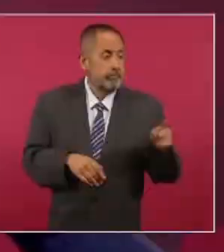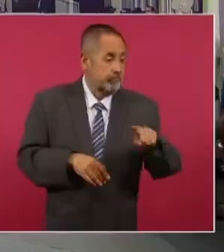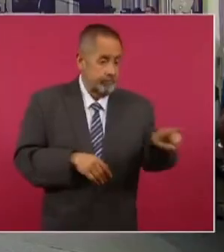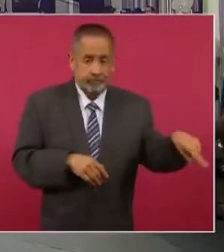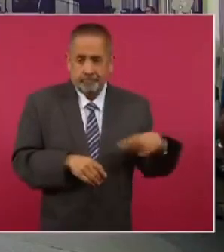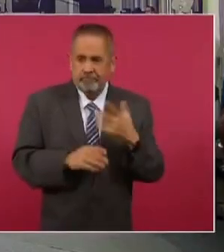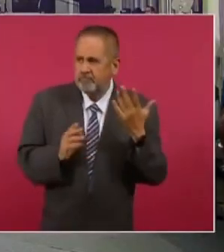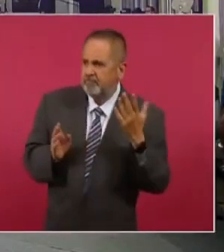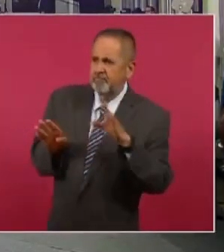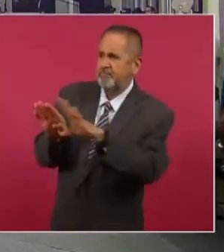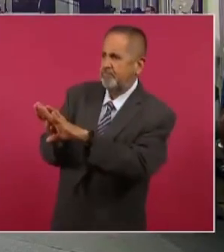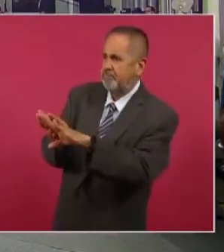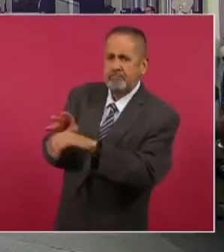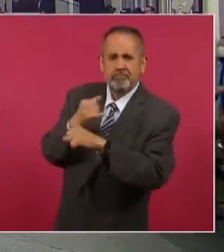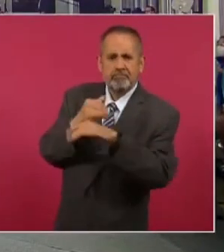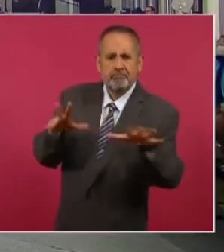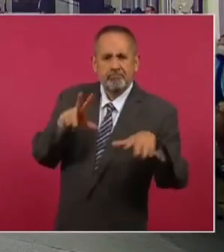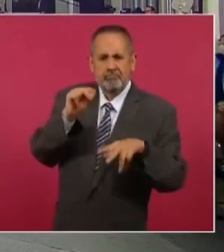completo